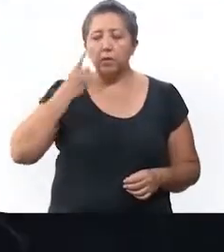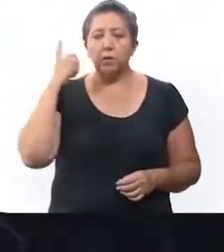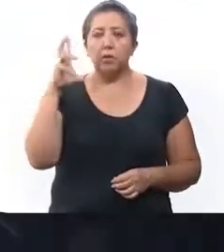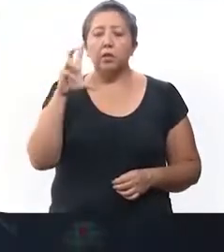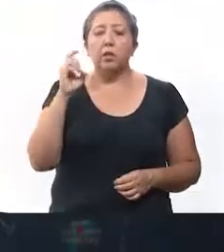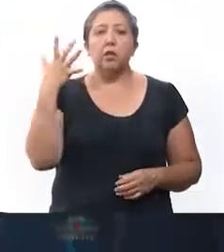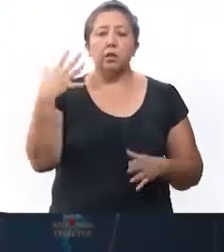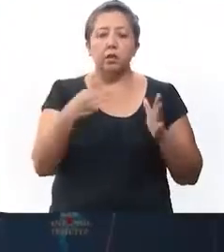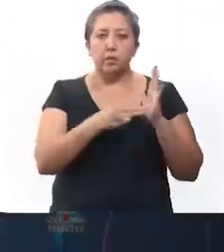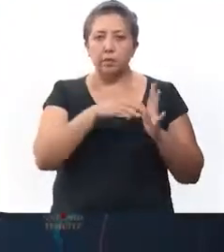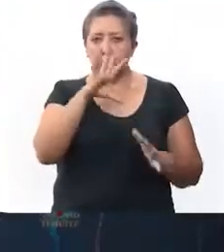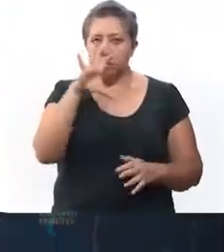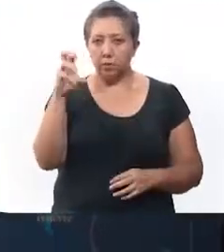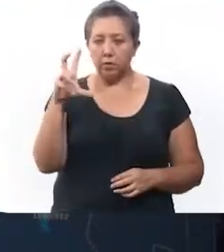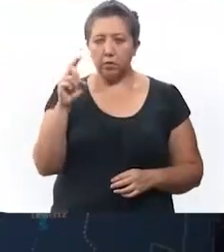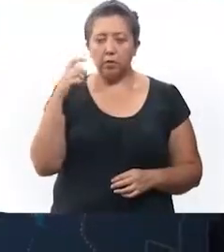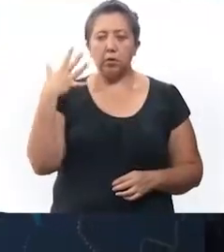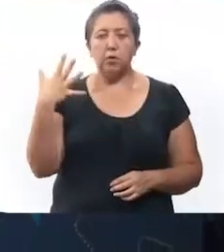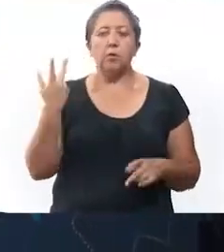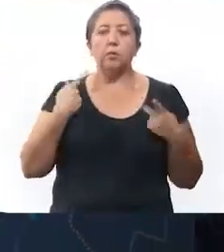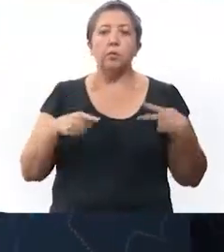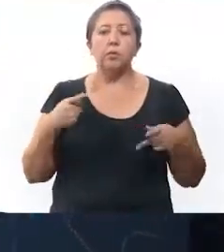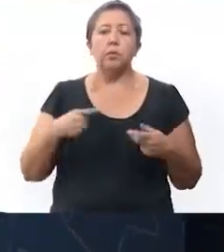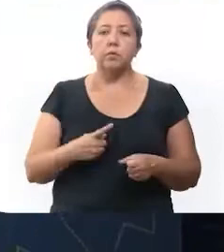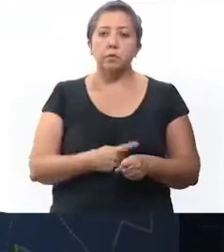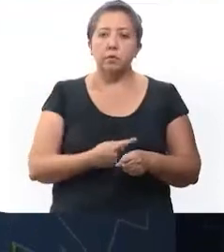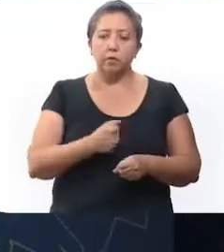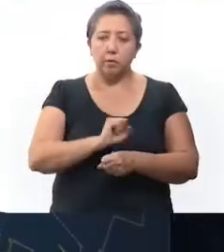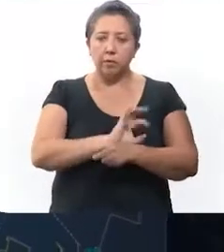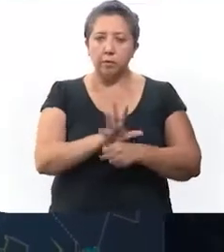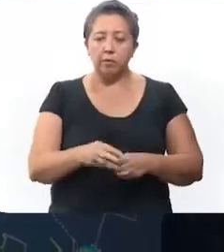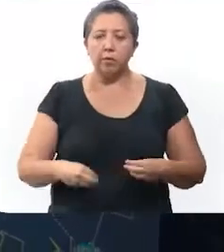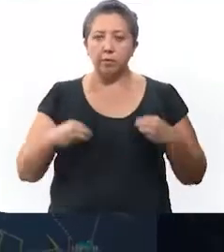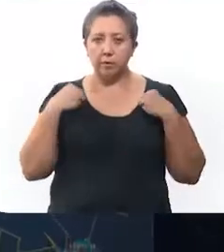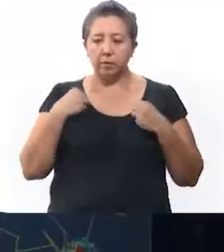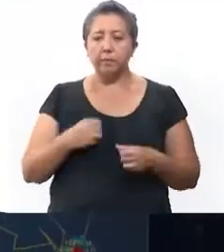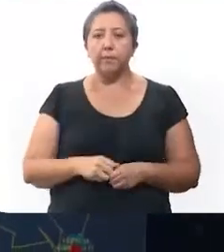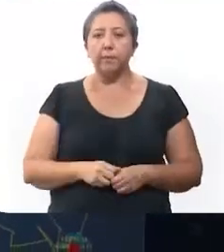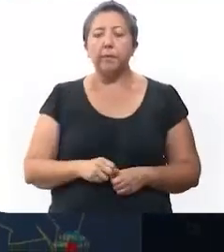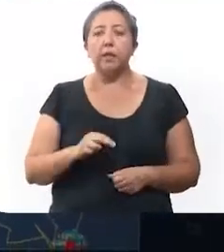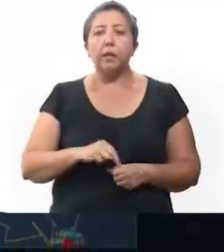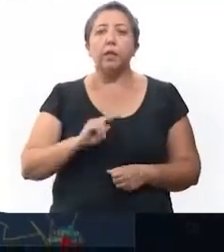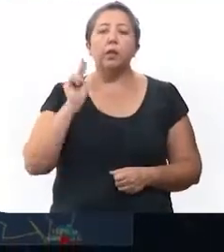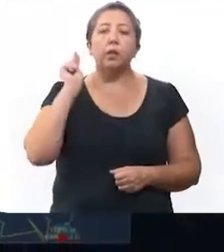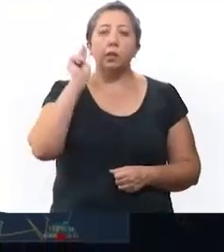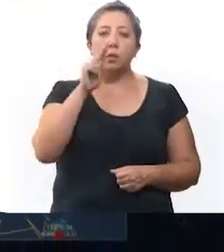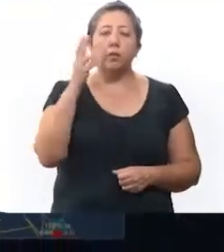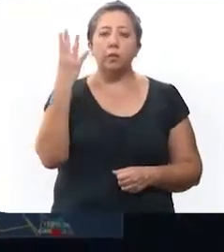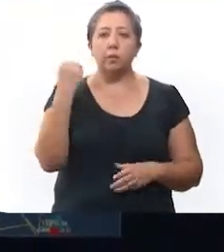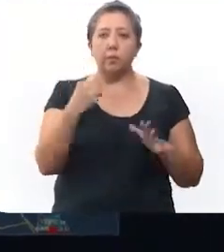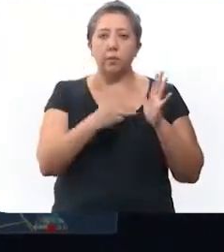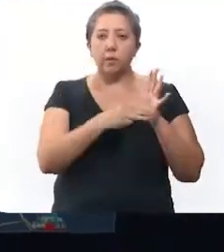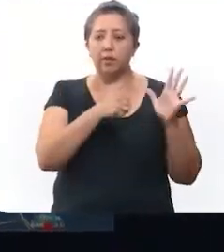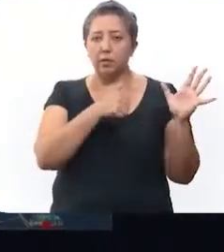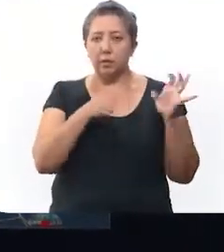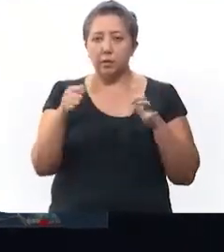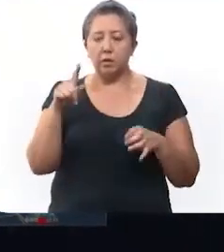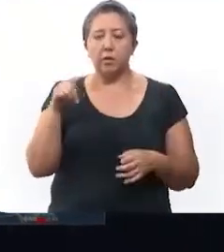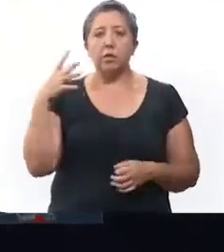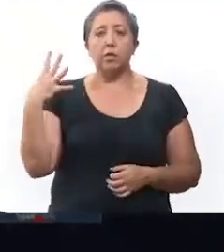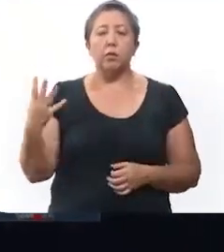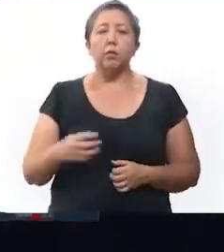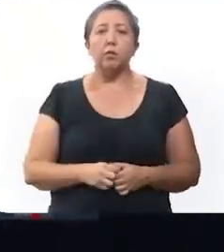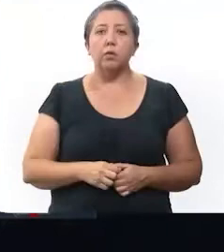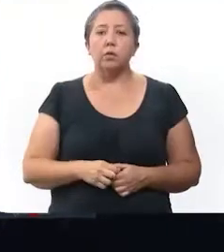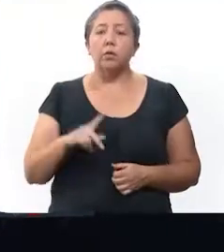diagnosticado 35.535 personas contagiadas de coronavirus que viven en la zona norte